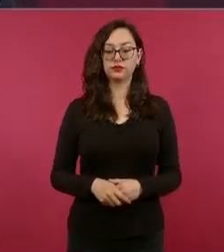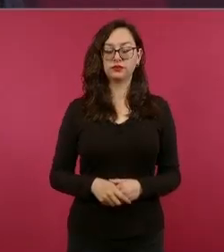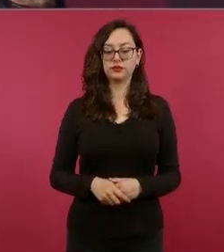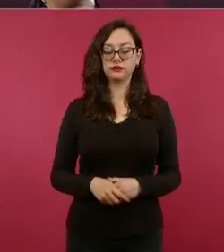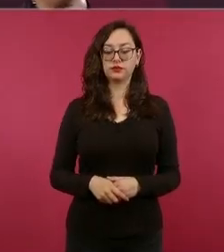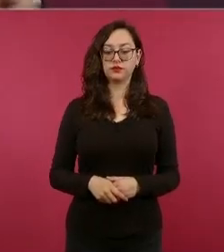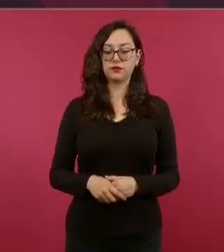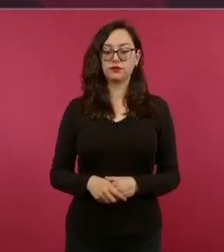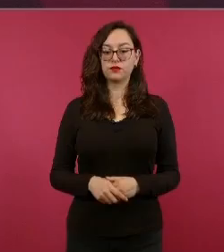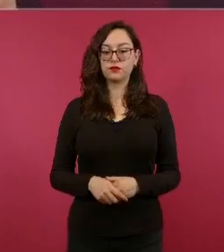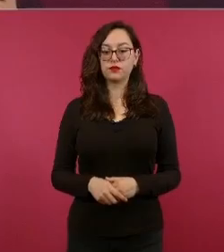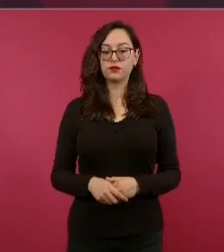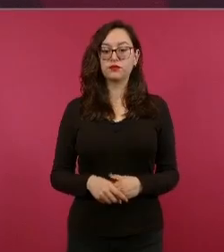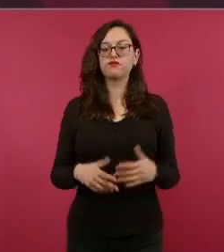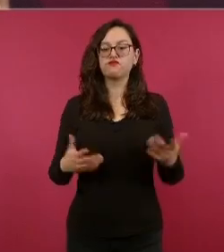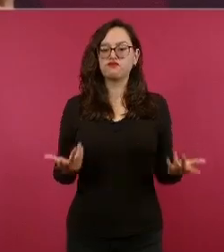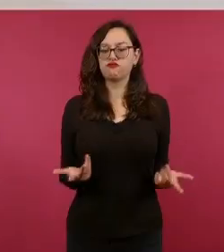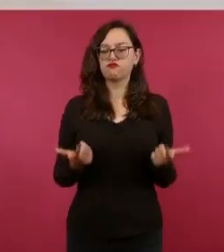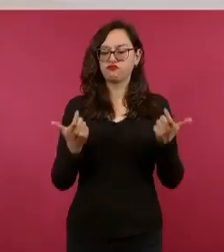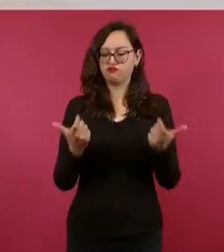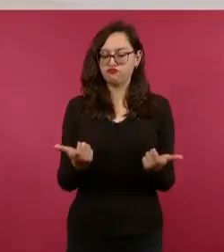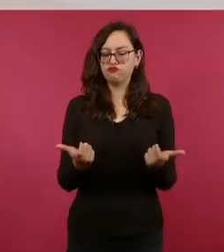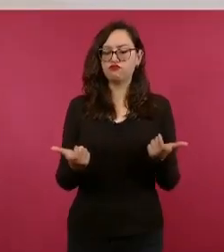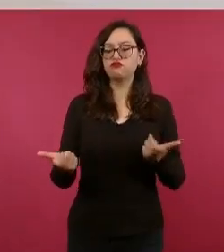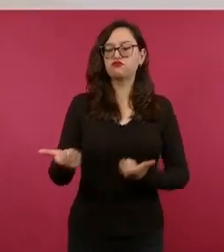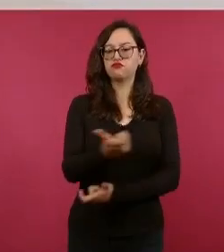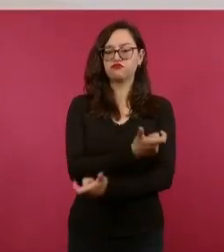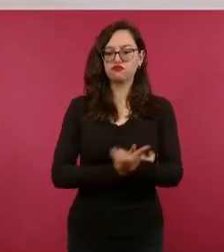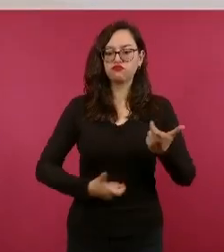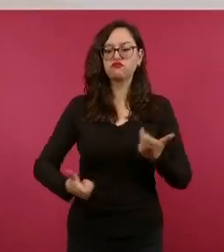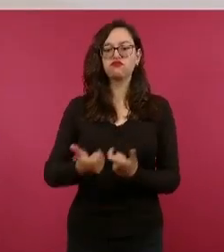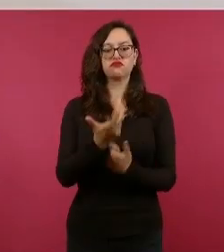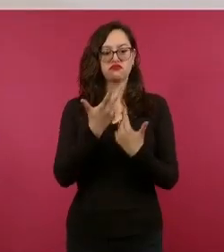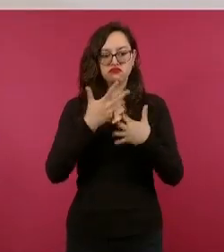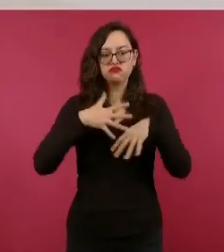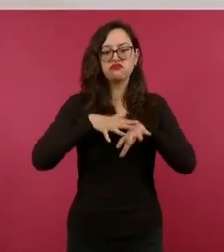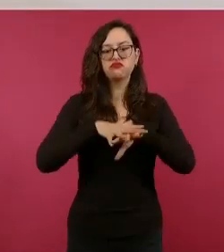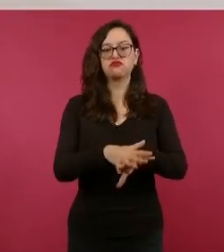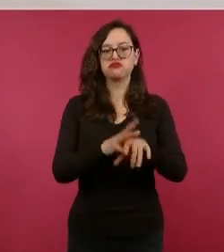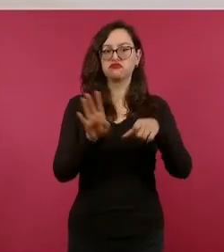porque la integración económica nos conviene,